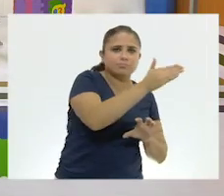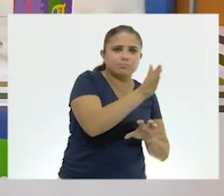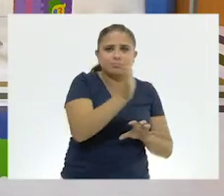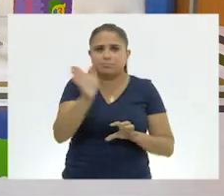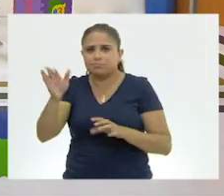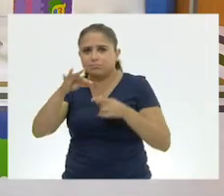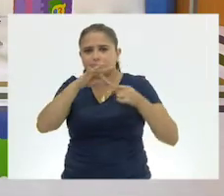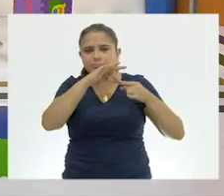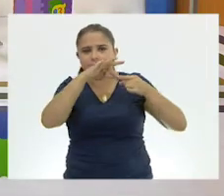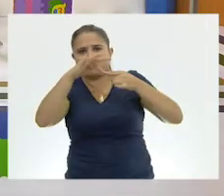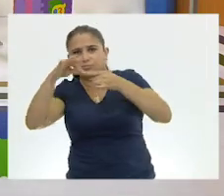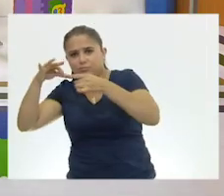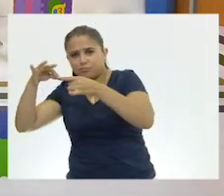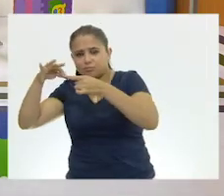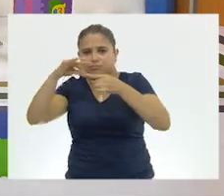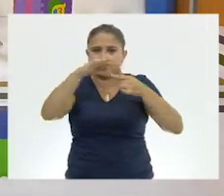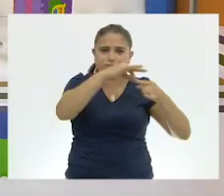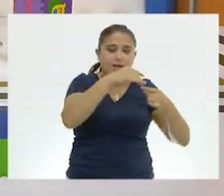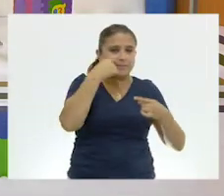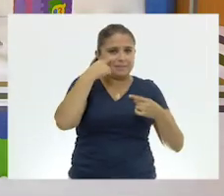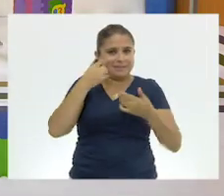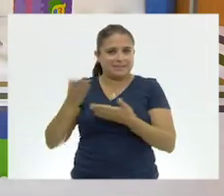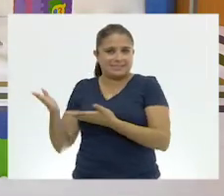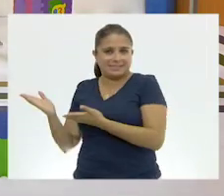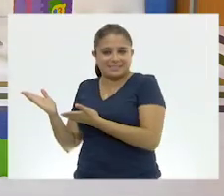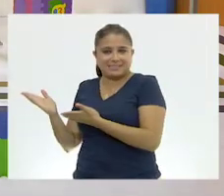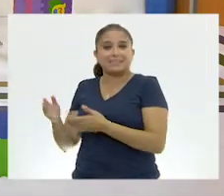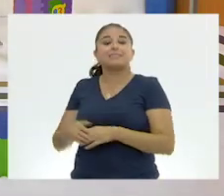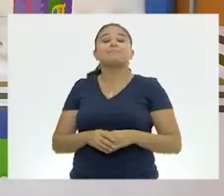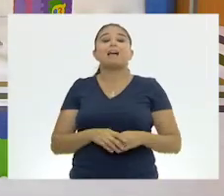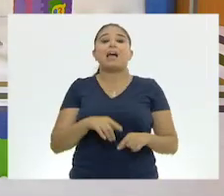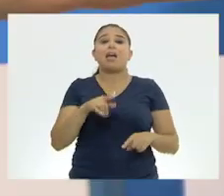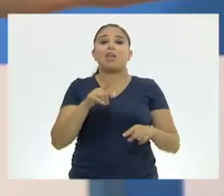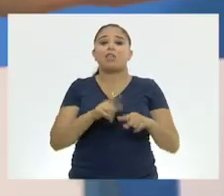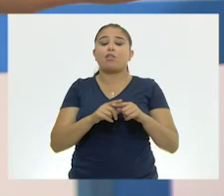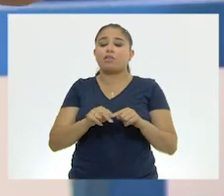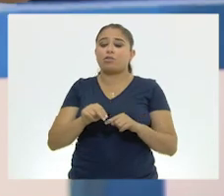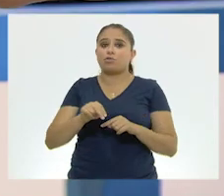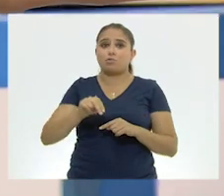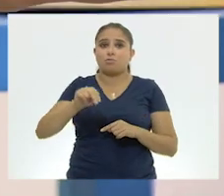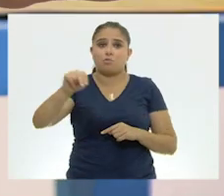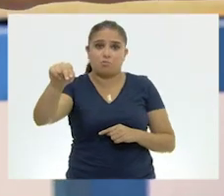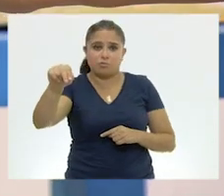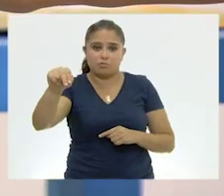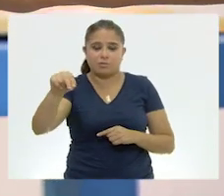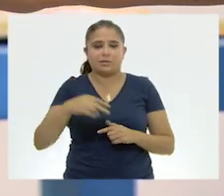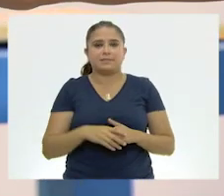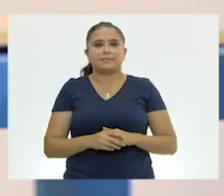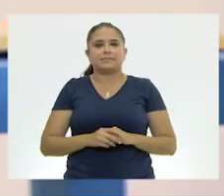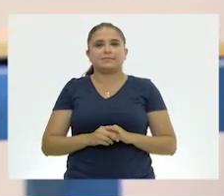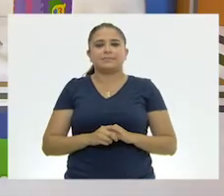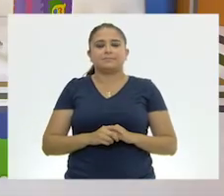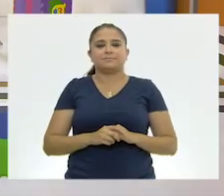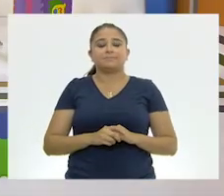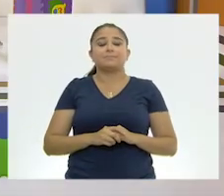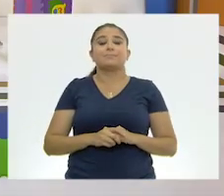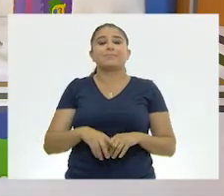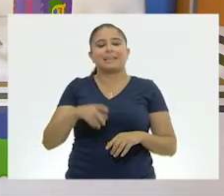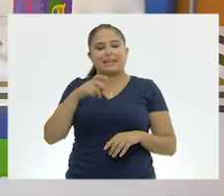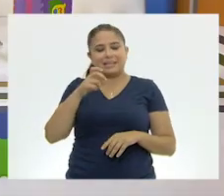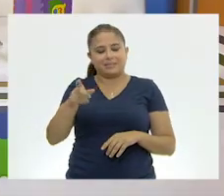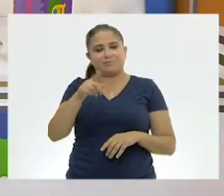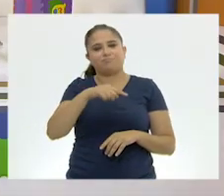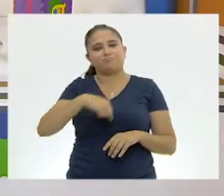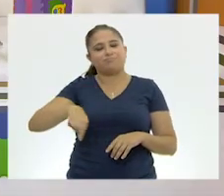¿Sí? Mira. Nos marca hacia dónde es el norte. Eso nos